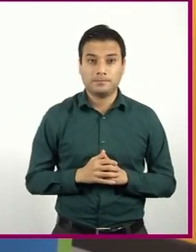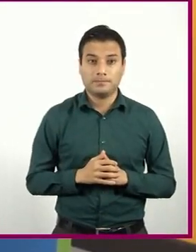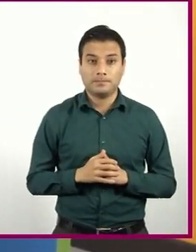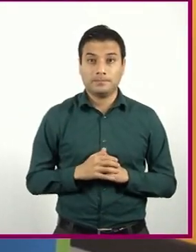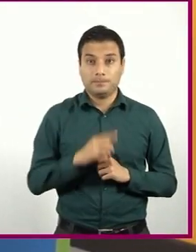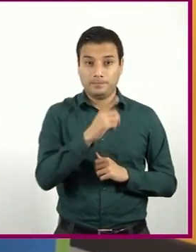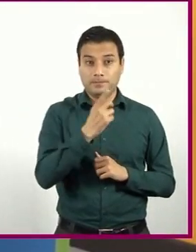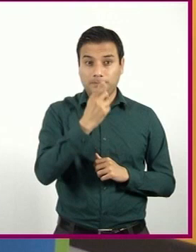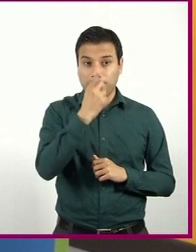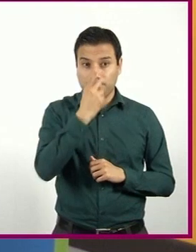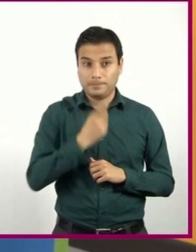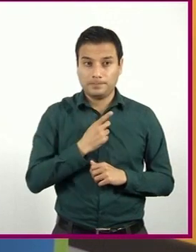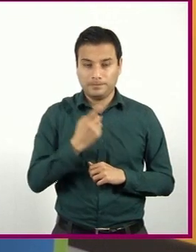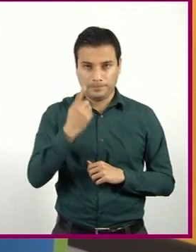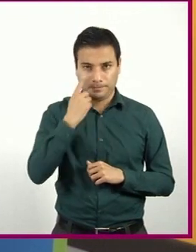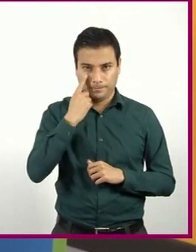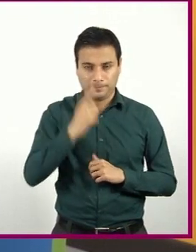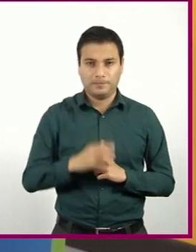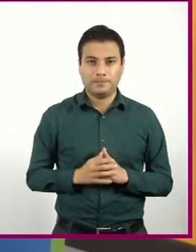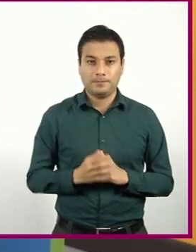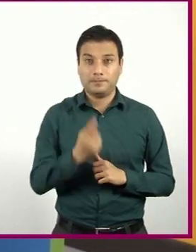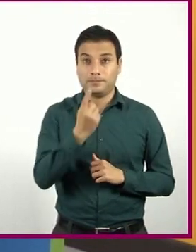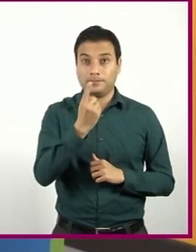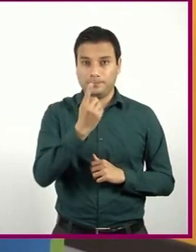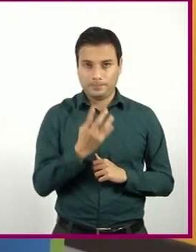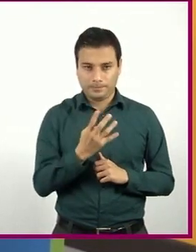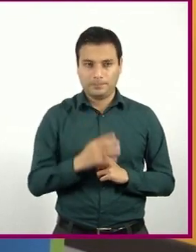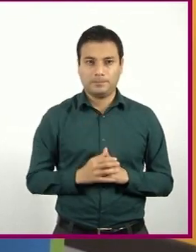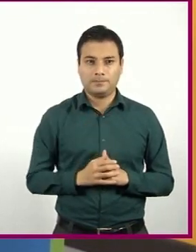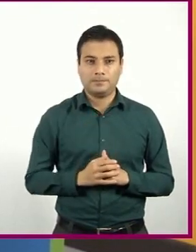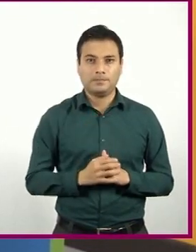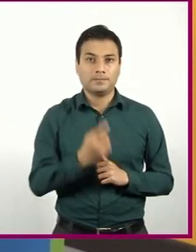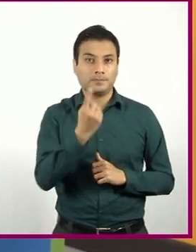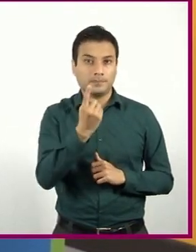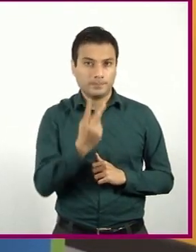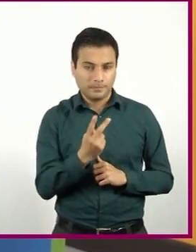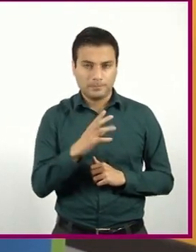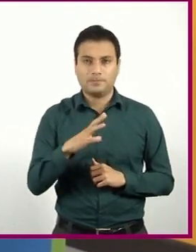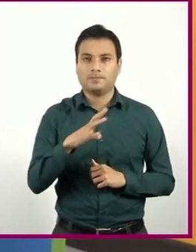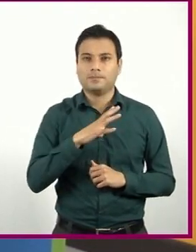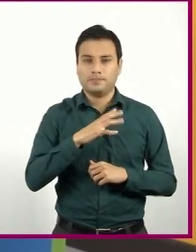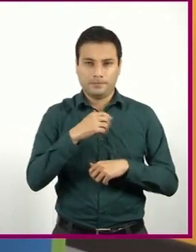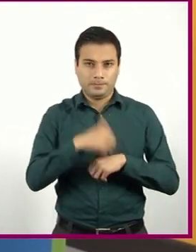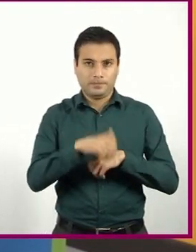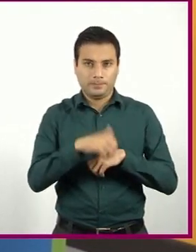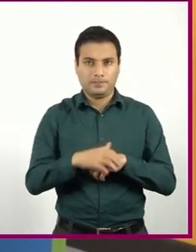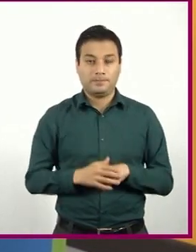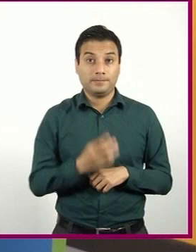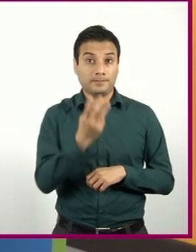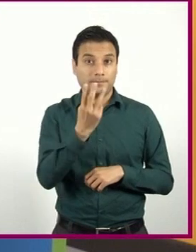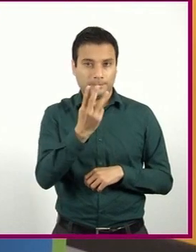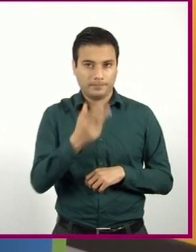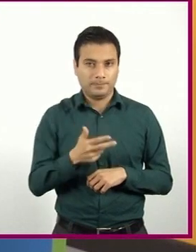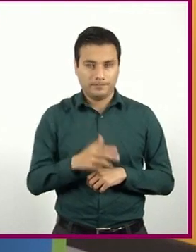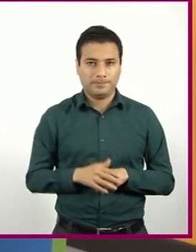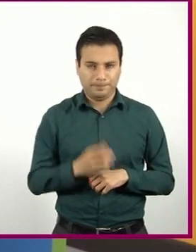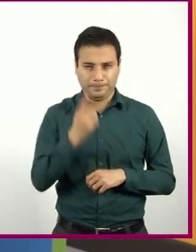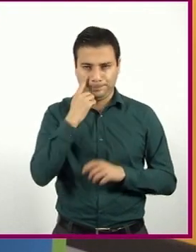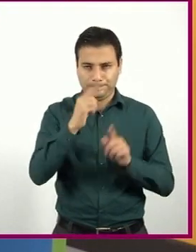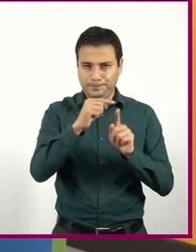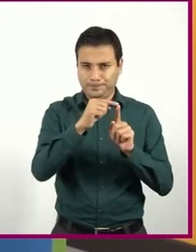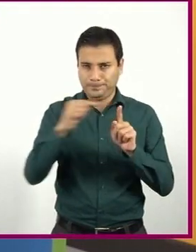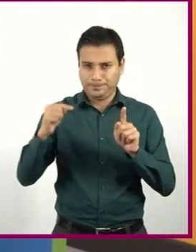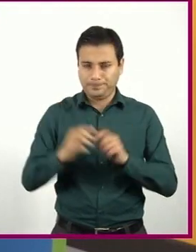dijiste que entre las fracciones 1/4 y 1/2 se encuentra la fracción 3/8. Dividamos las